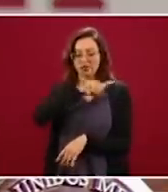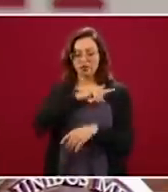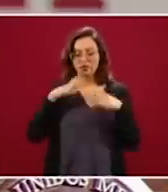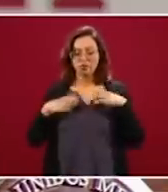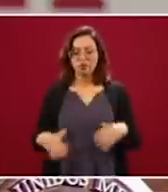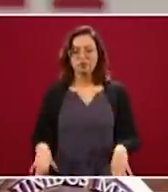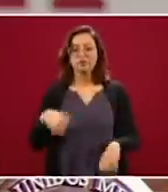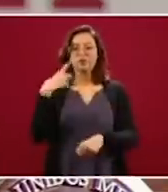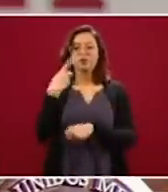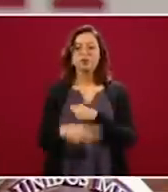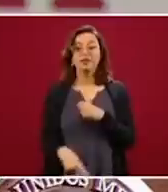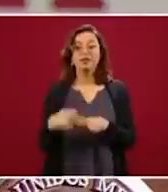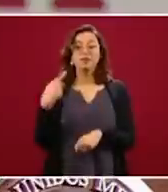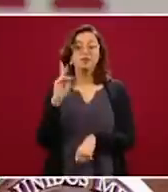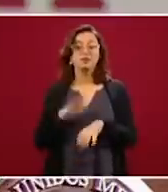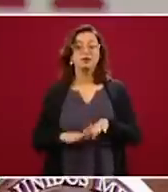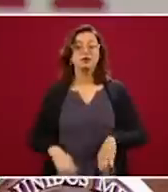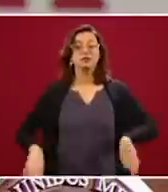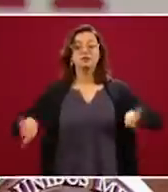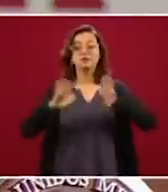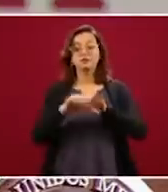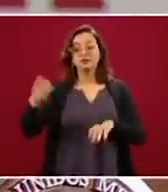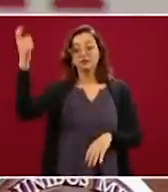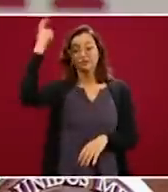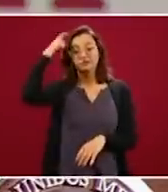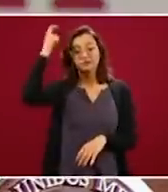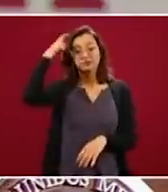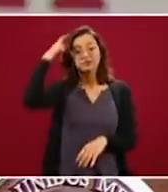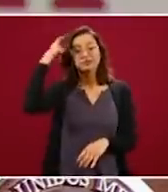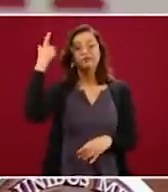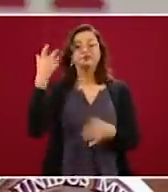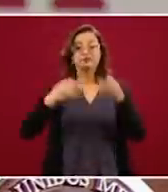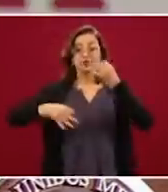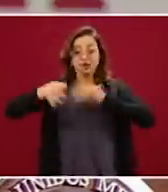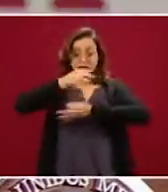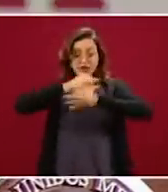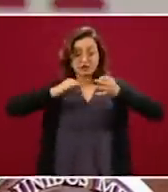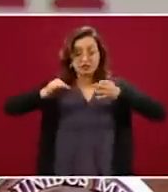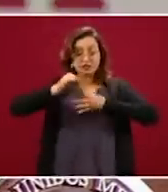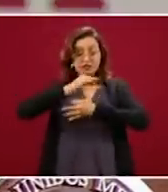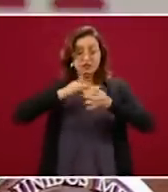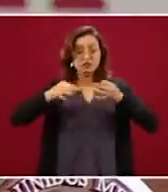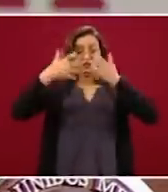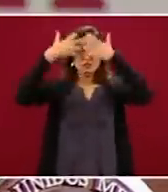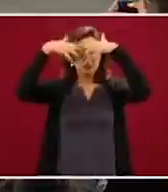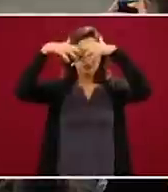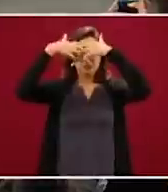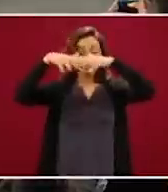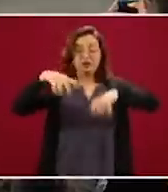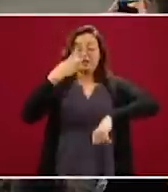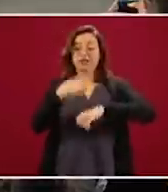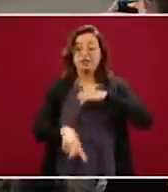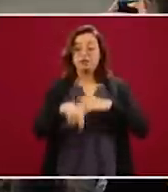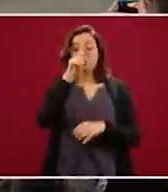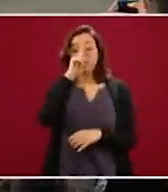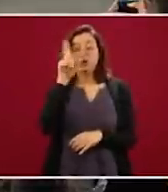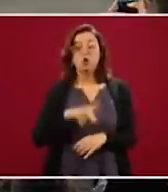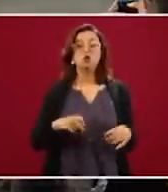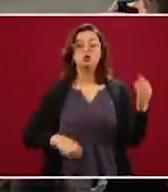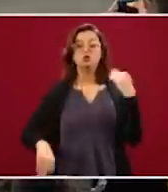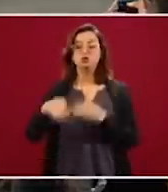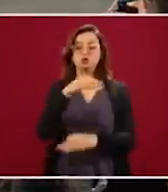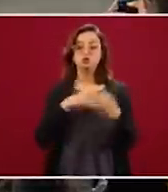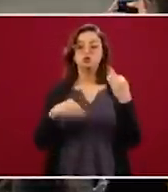y sobre todo a nivel cerebral, a nivel de las células del cerebro, y todo eso es lo que se va a